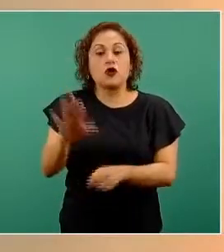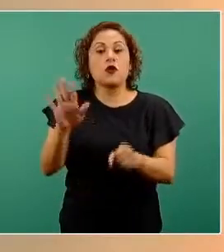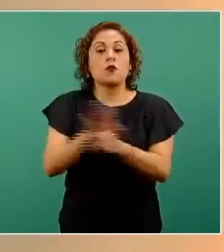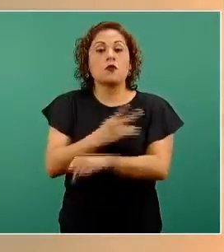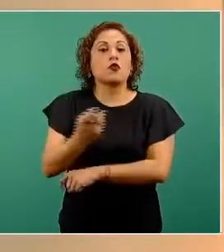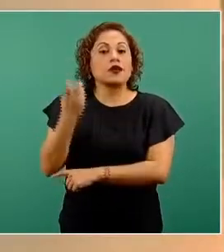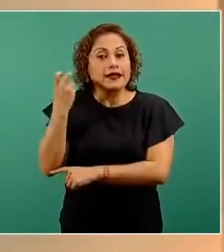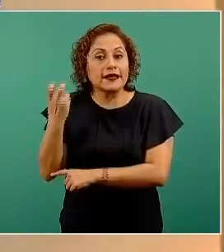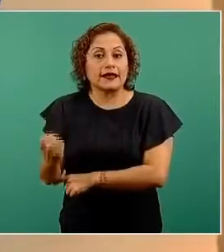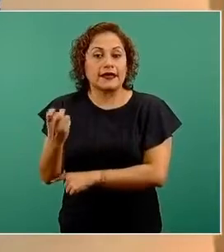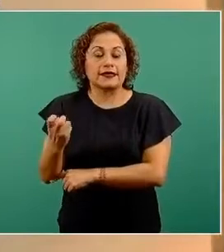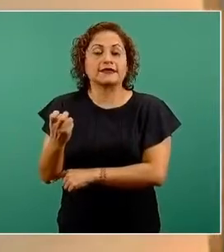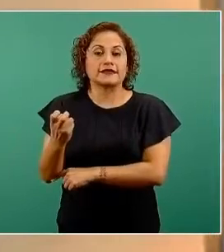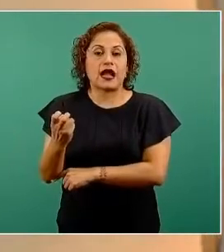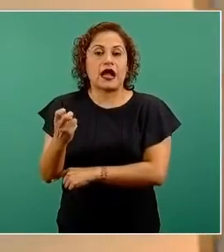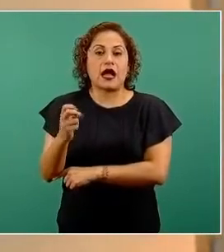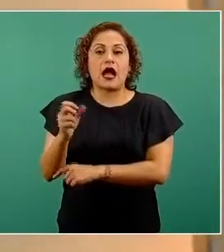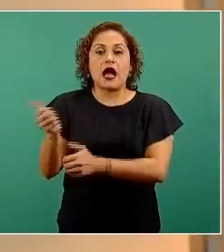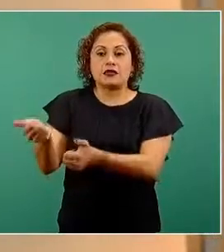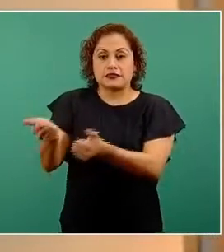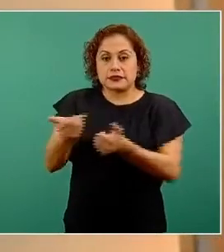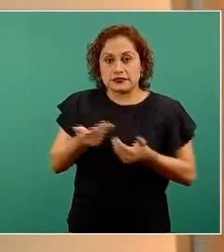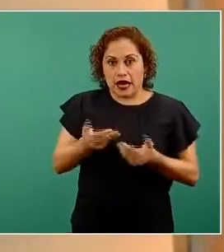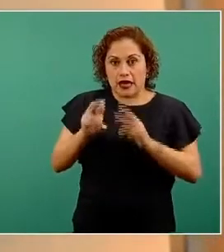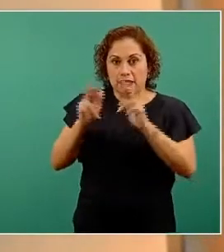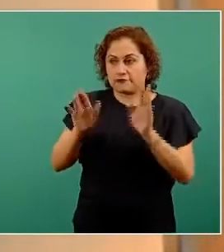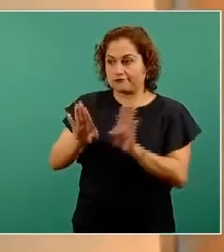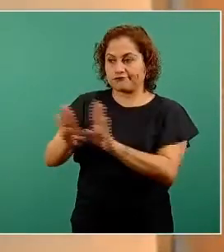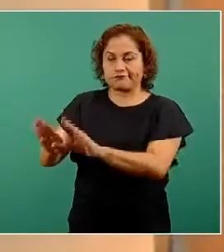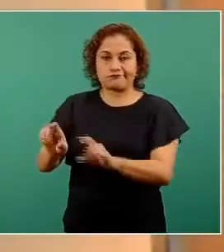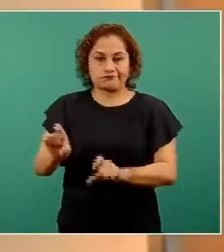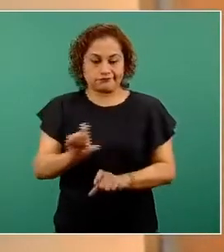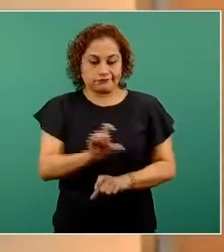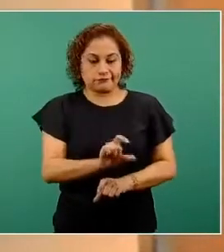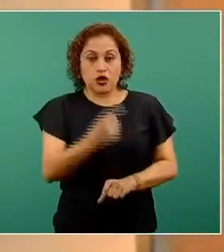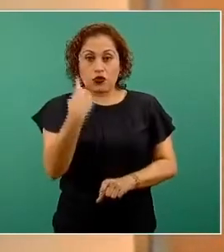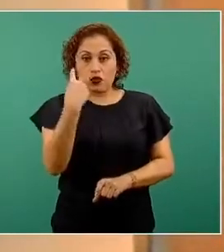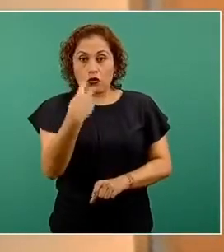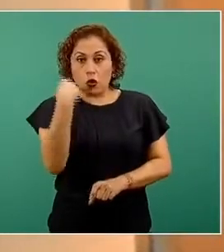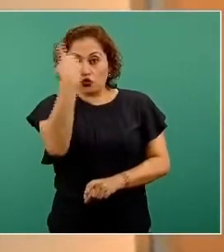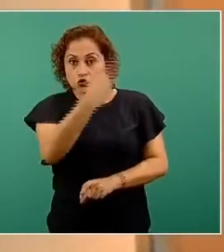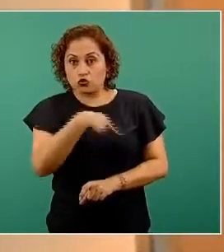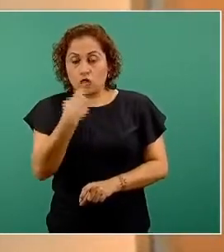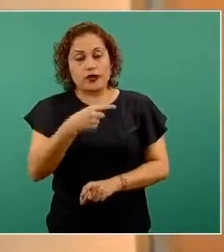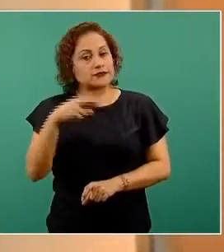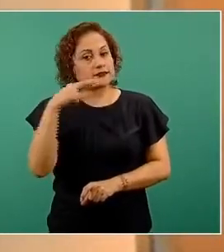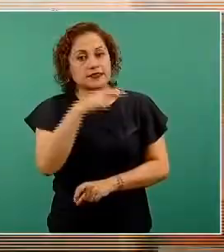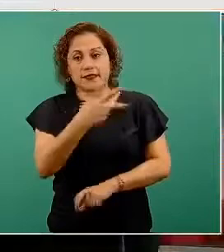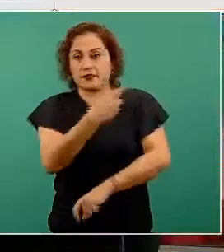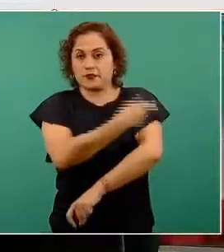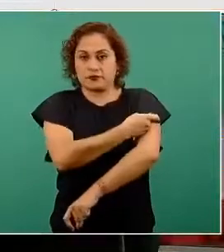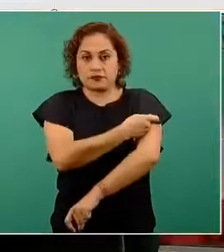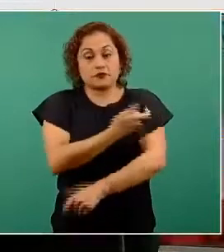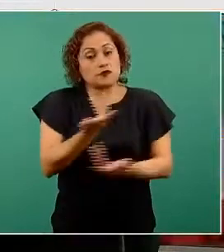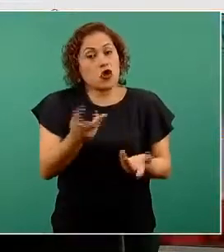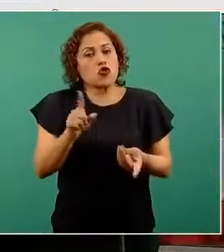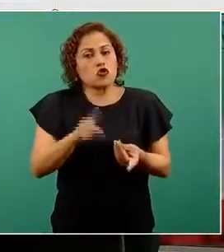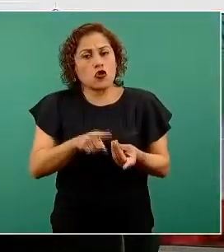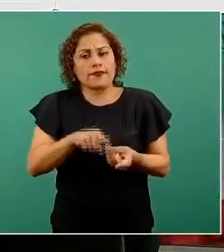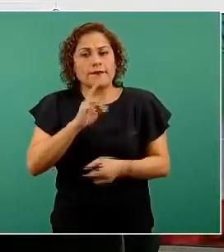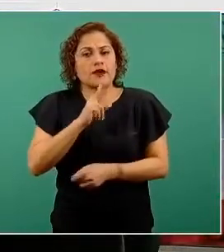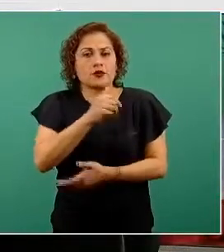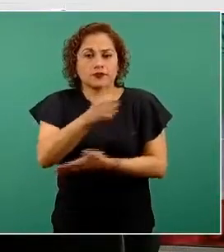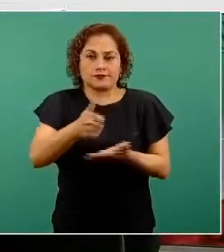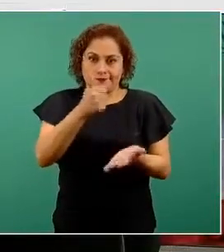descongela, tenemos solo 2 horas para aplicarla, y las mejores condiciones están en este momento en la Ciudad de México. La siguiente, por